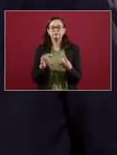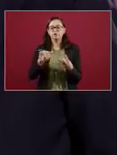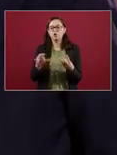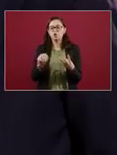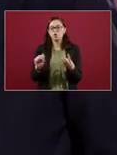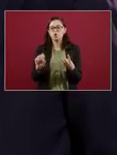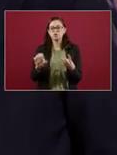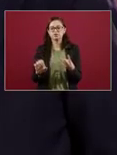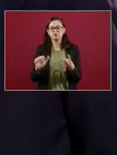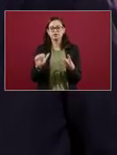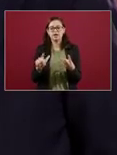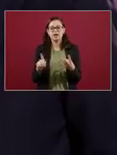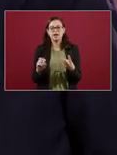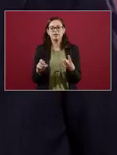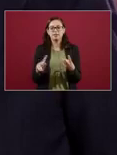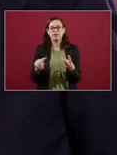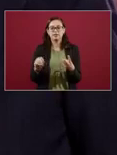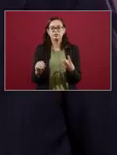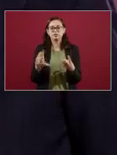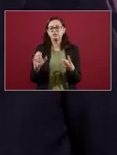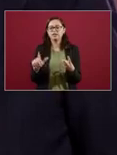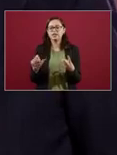José Alberto Celestino,